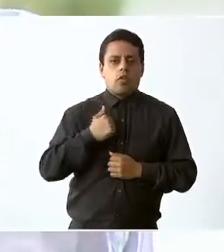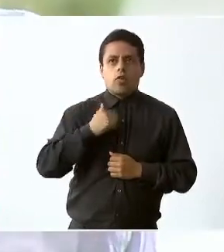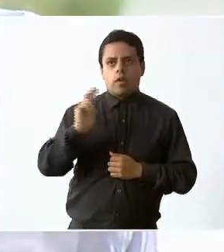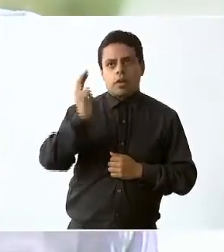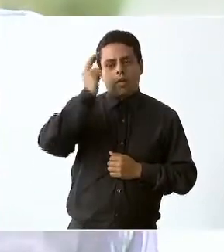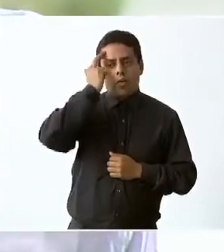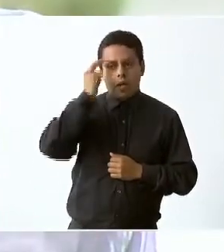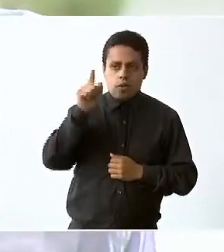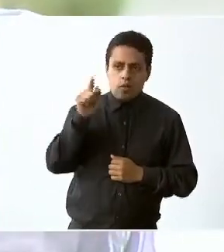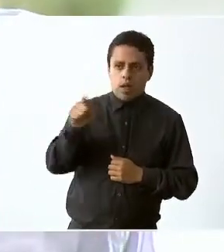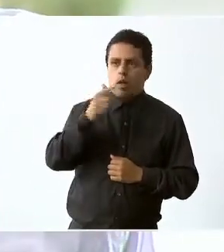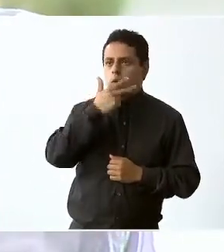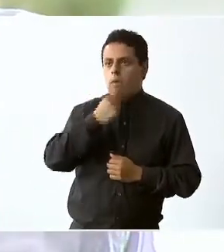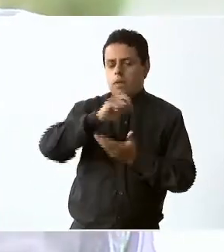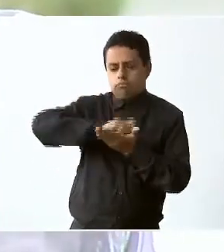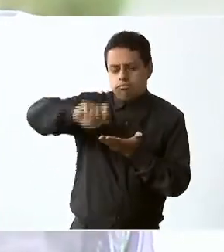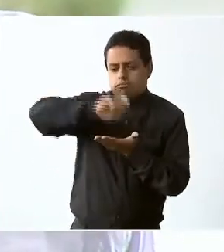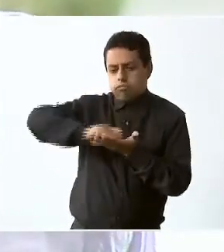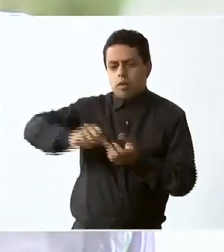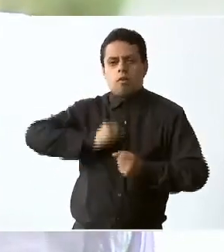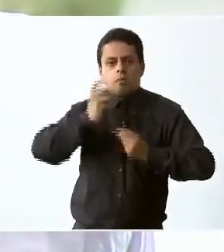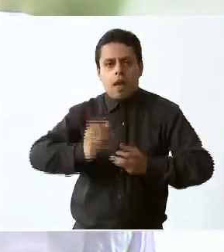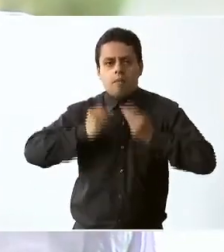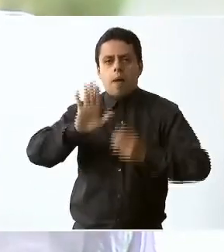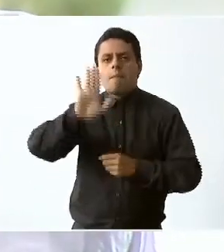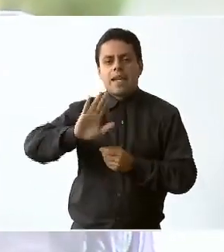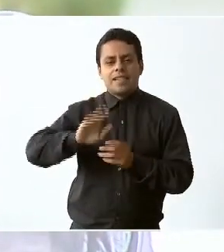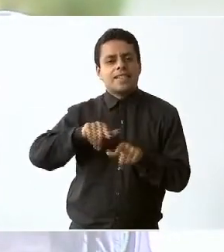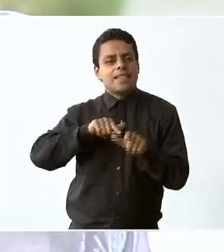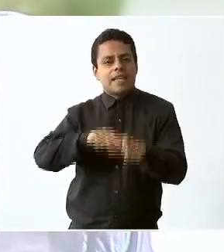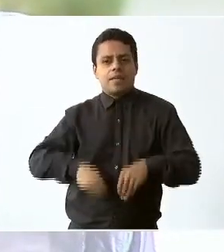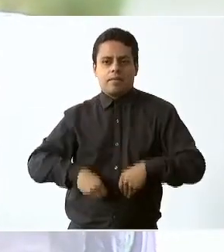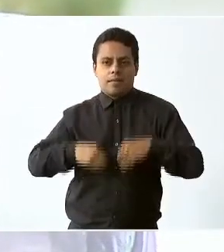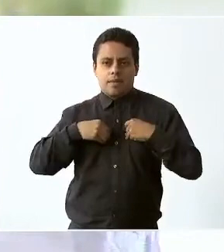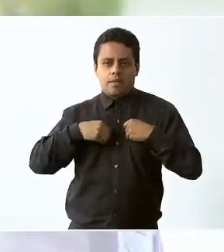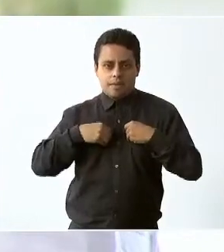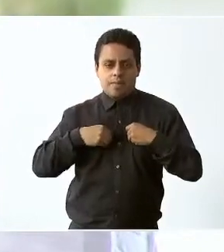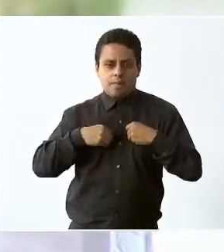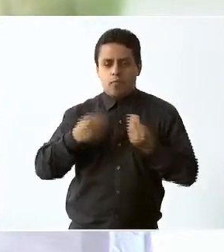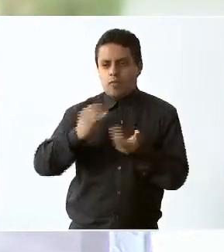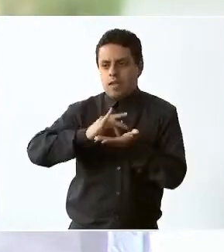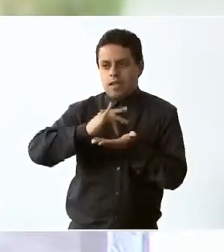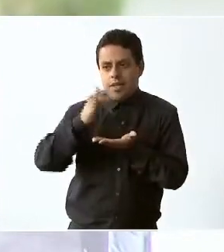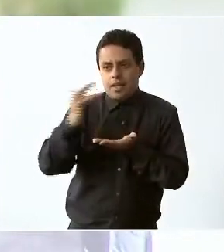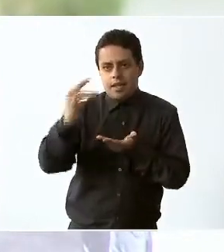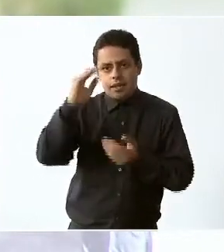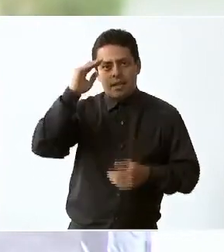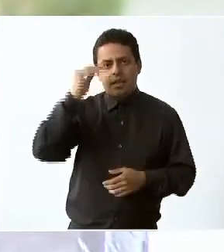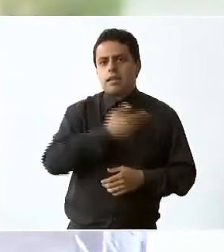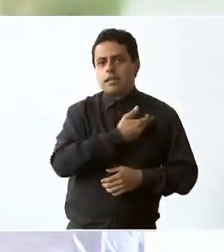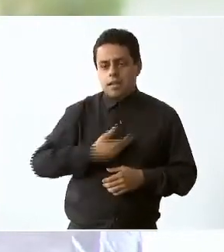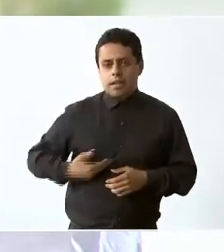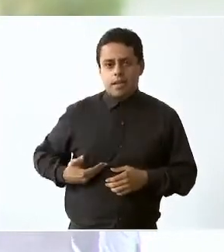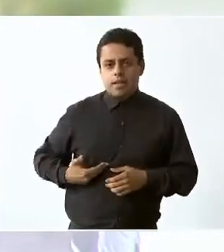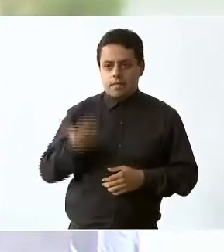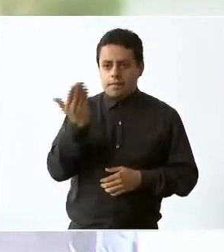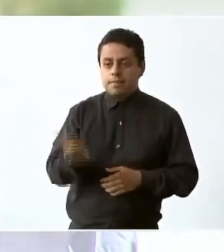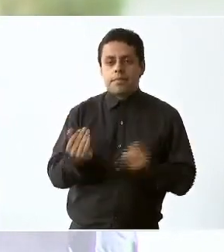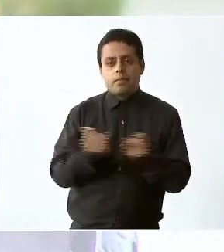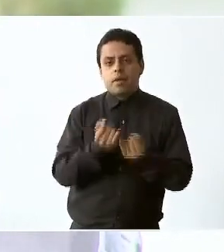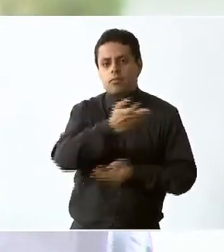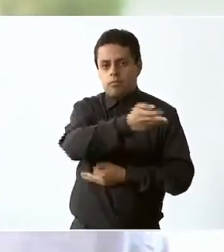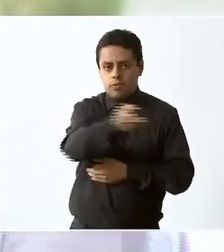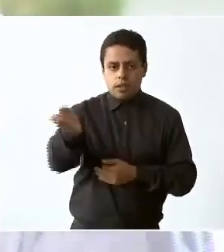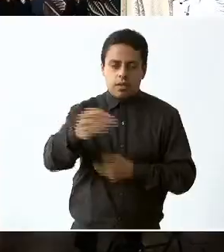un poeta que sigue vivo entre nosotros. Muchas gracias, señor presidente, muchas gracias a